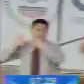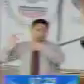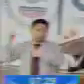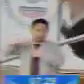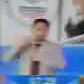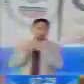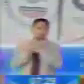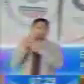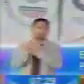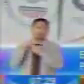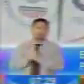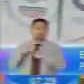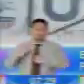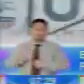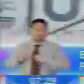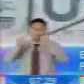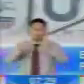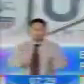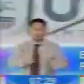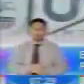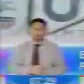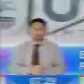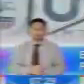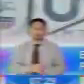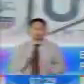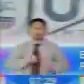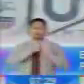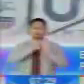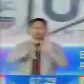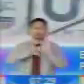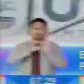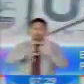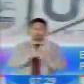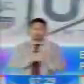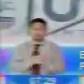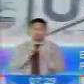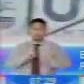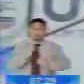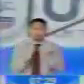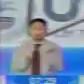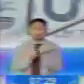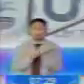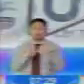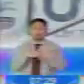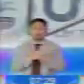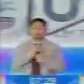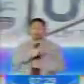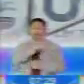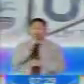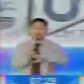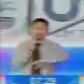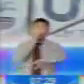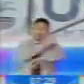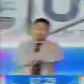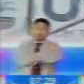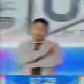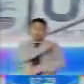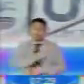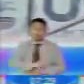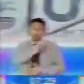Unidos, recién fabricados. Una donación que se suma a los 50 ya recibidos en el mes de